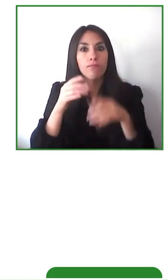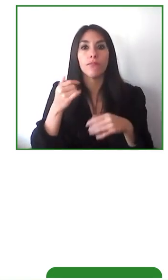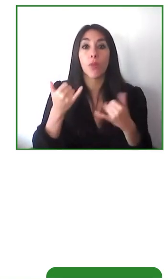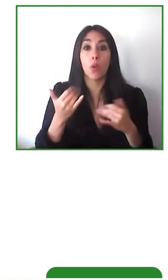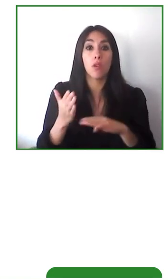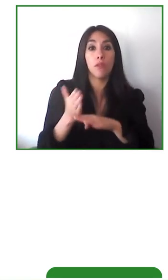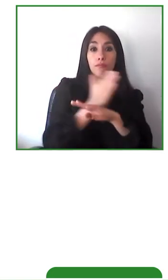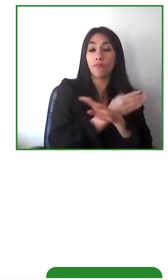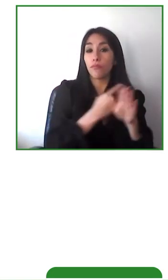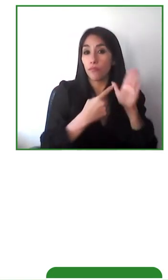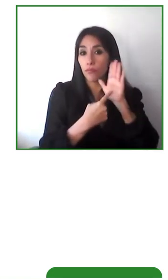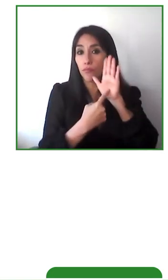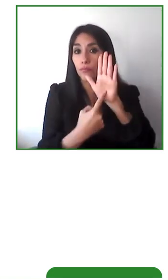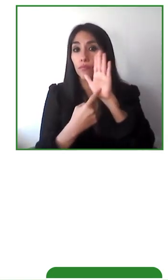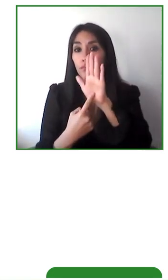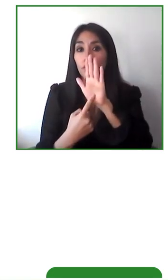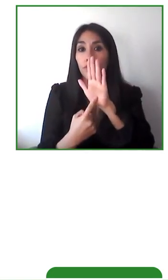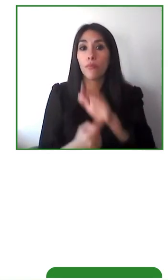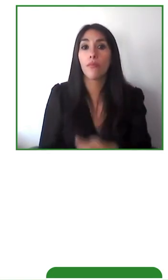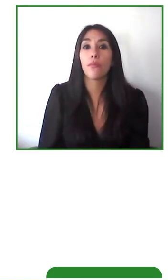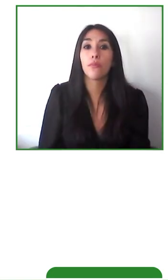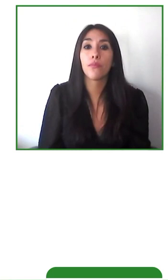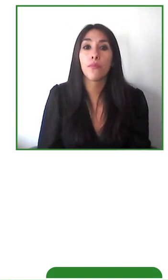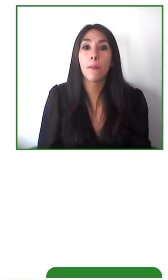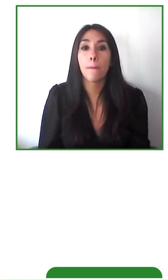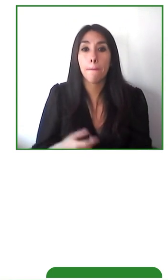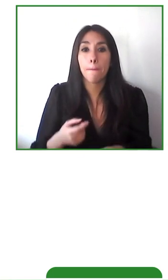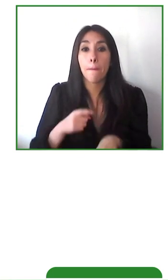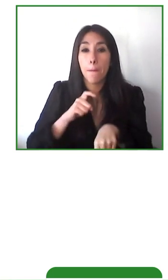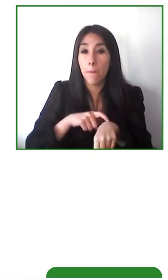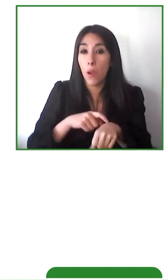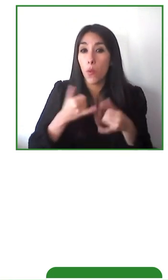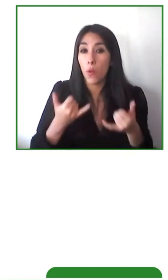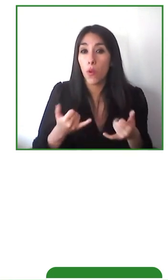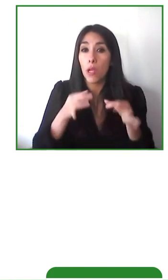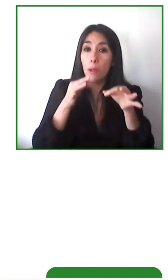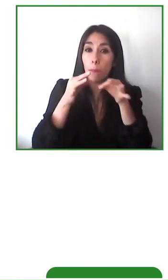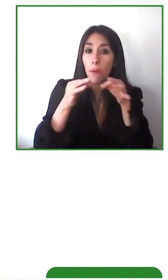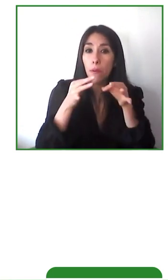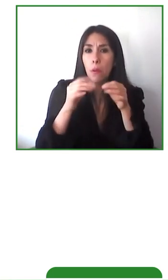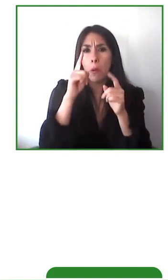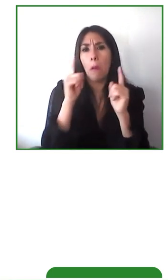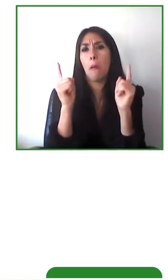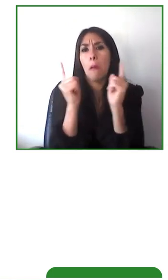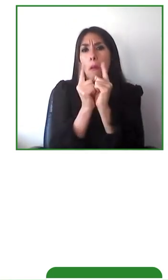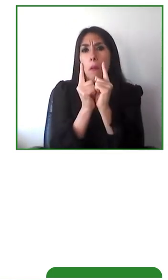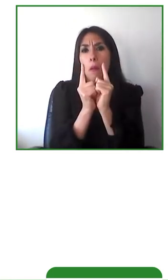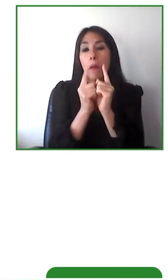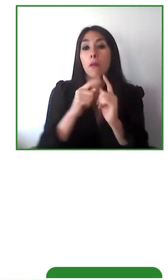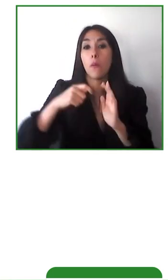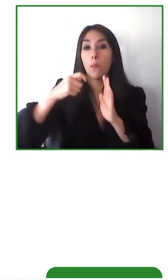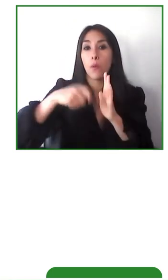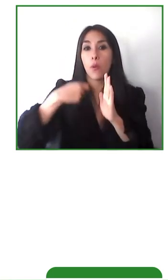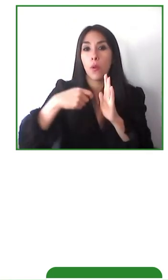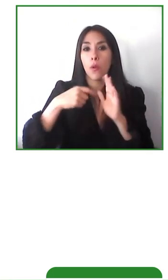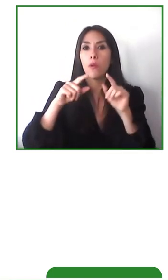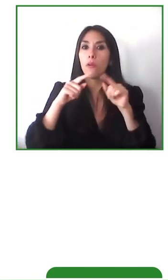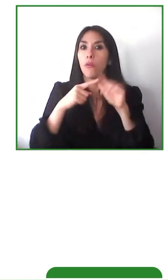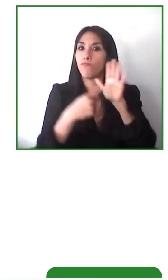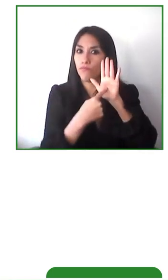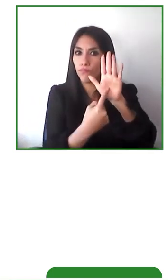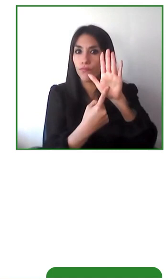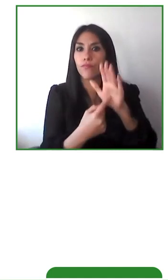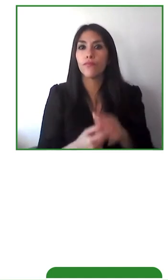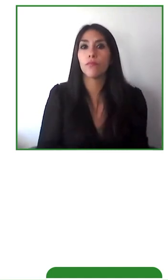espacio, le comento un poco sobre el programa Impact Transfer, para quienes no lo conozcan. El programa empezó unos